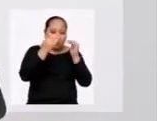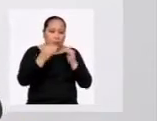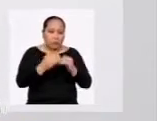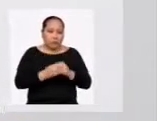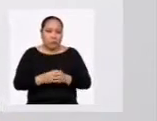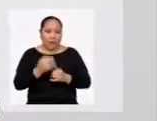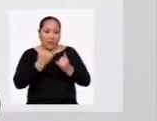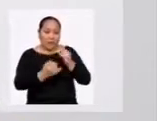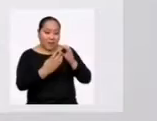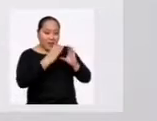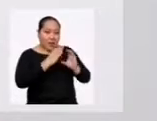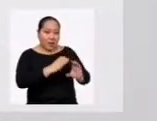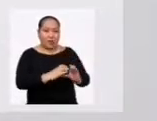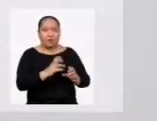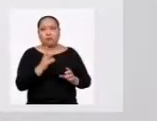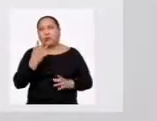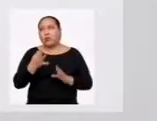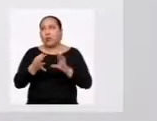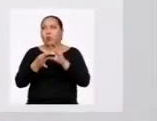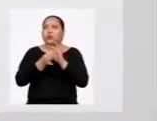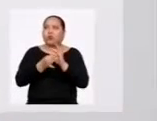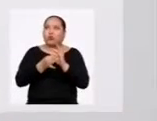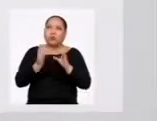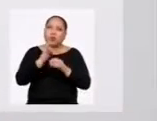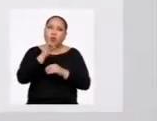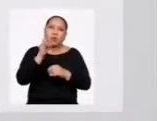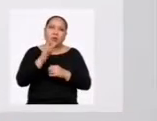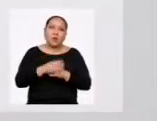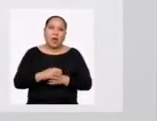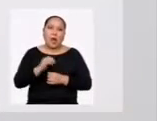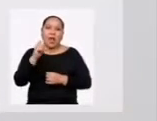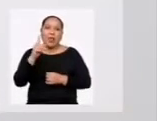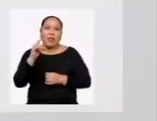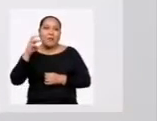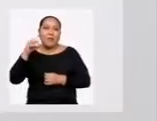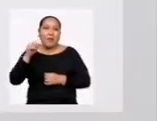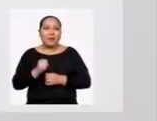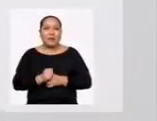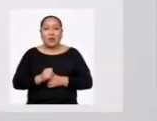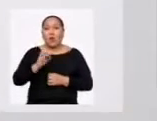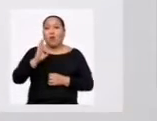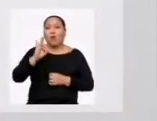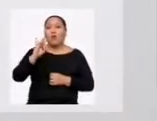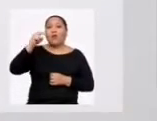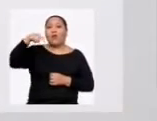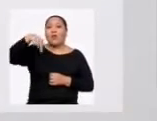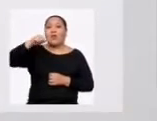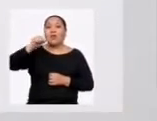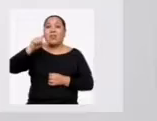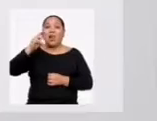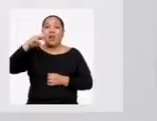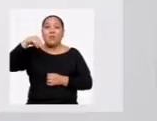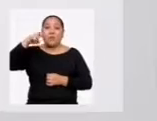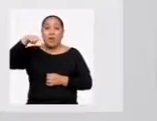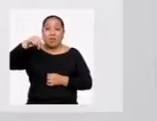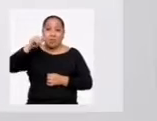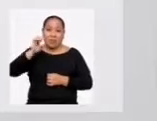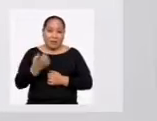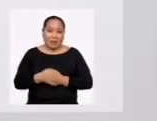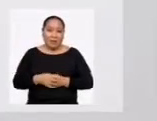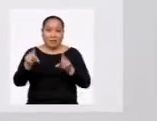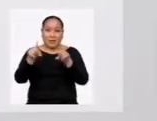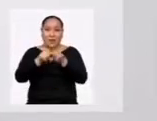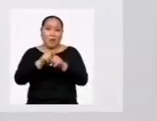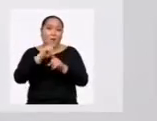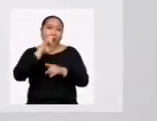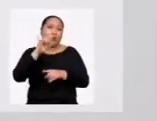conclusiones, los conectores que puedes usar son además o finalmente. Y